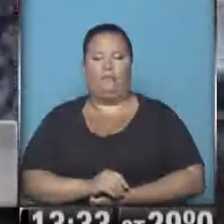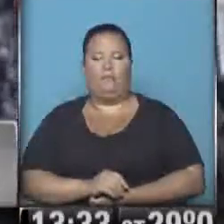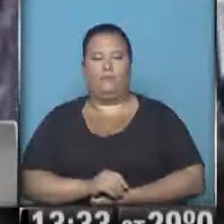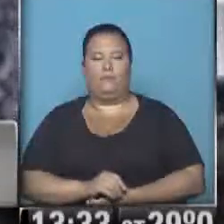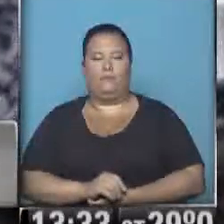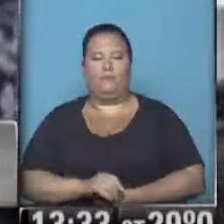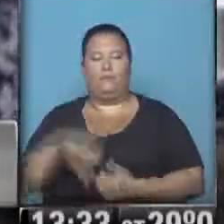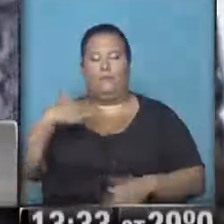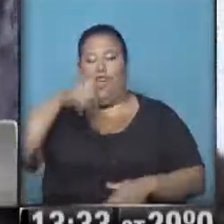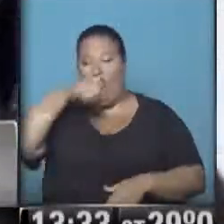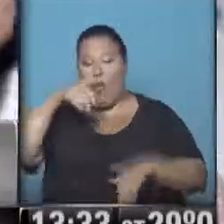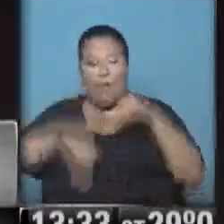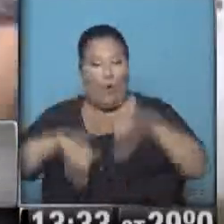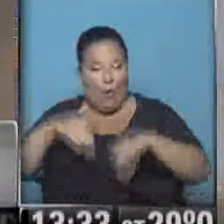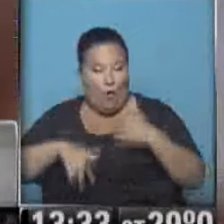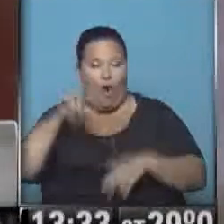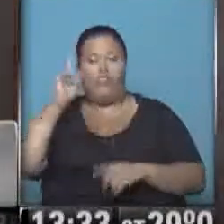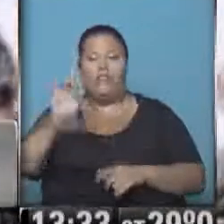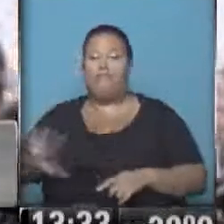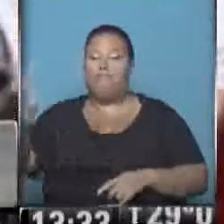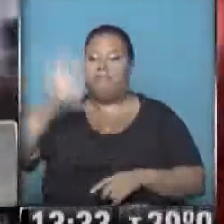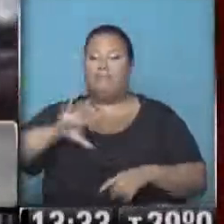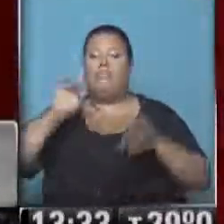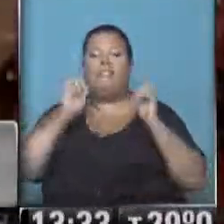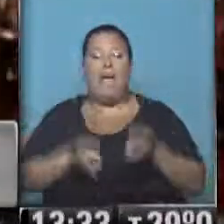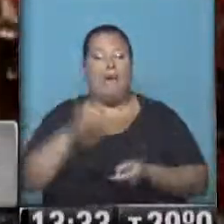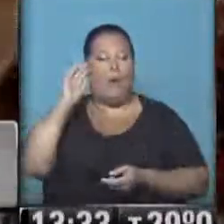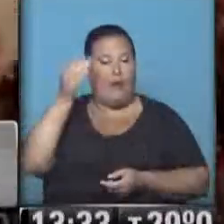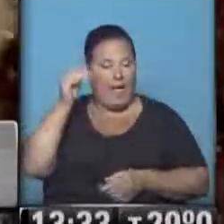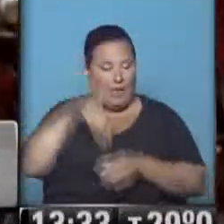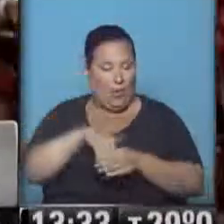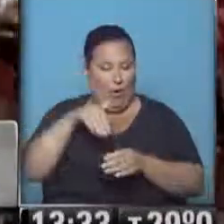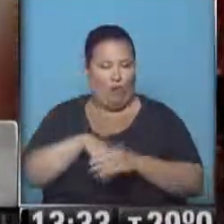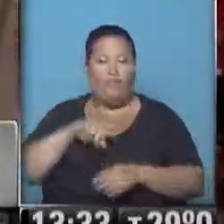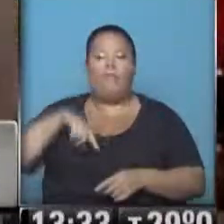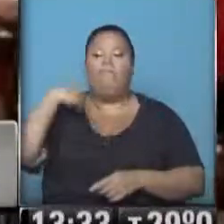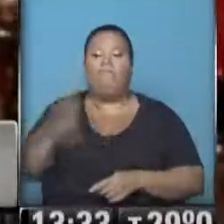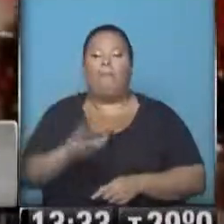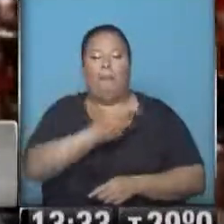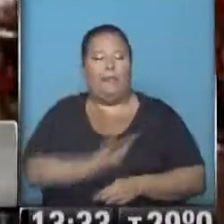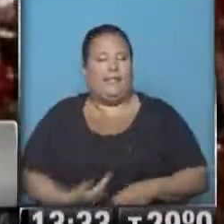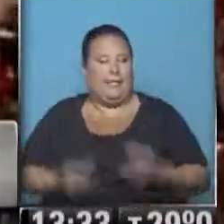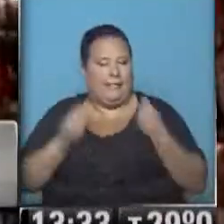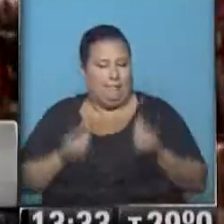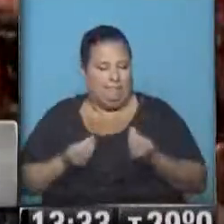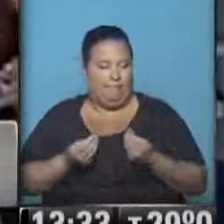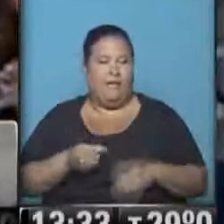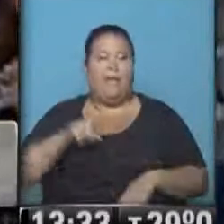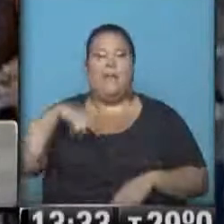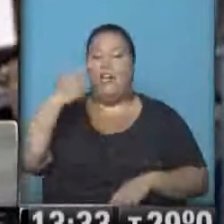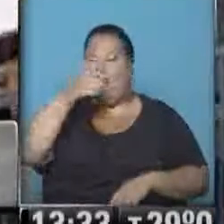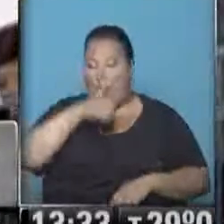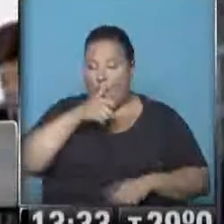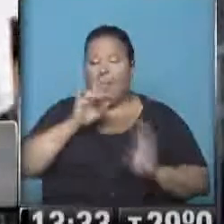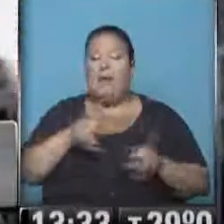super domingo de elecciones en la región porque también brasil elige a su próximo presidente pasado mañana y